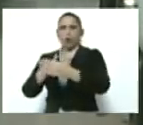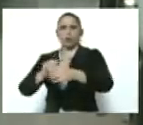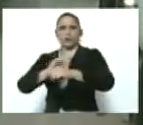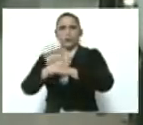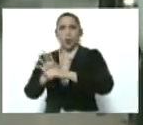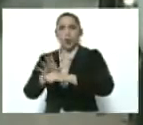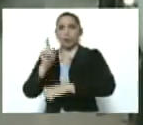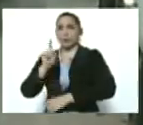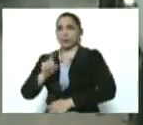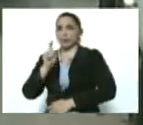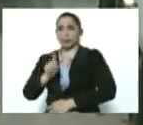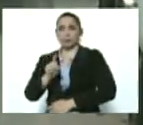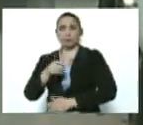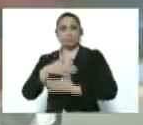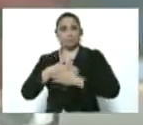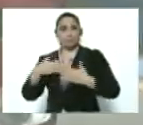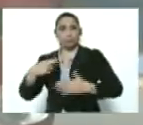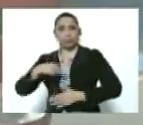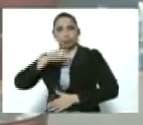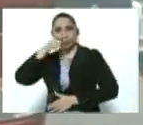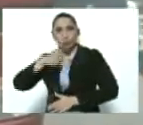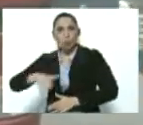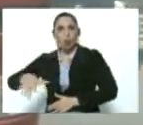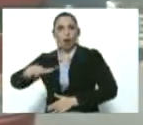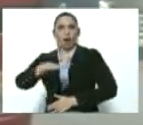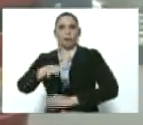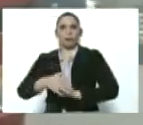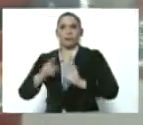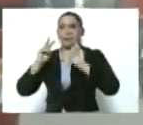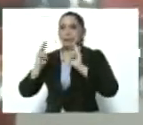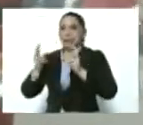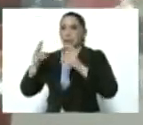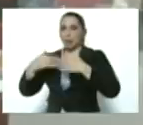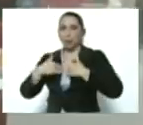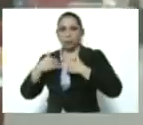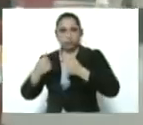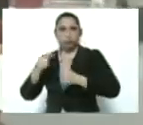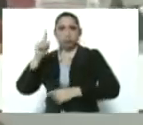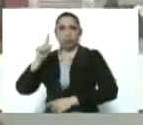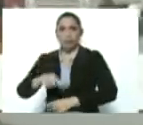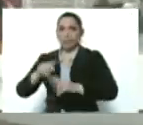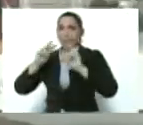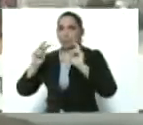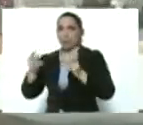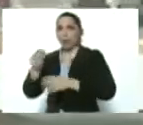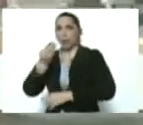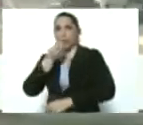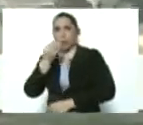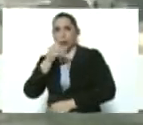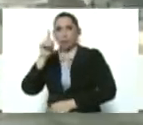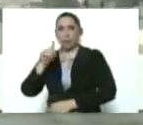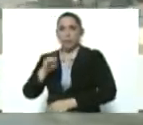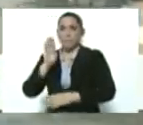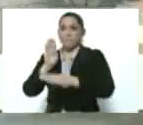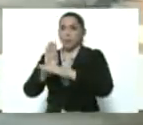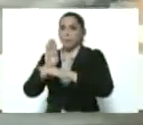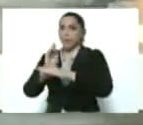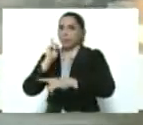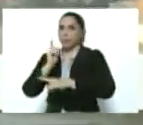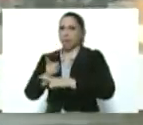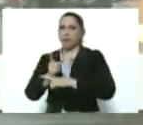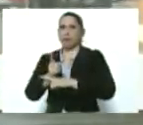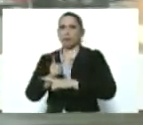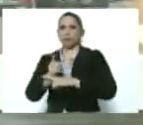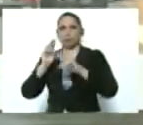es necesario garantizarle a nuestro pueblo la salud el tema de la alimentación el tema el resguardo el tema